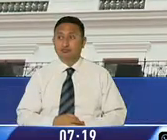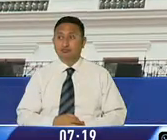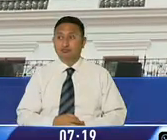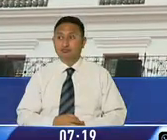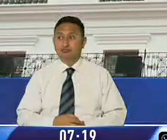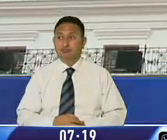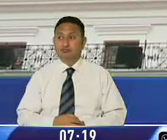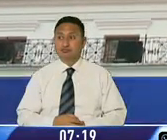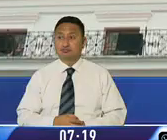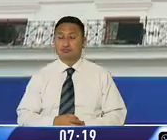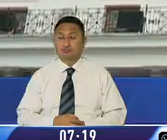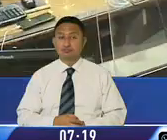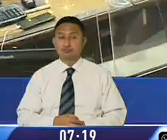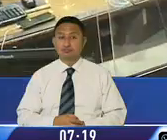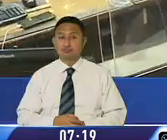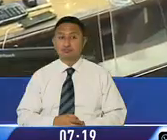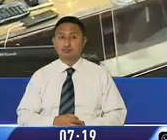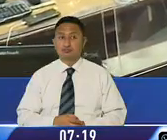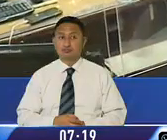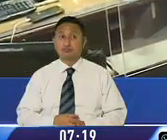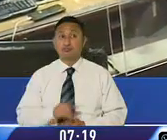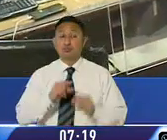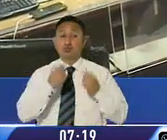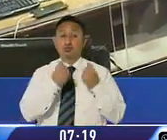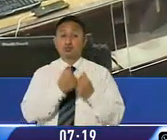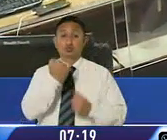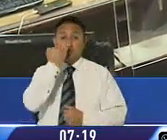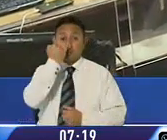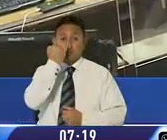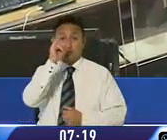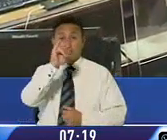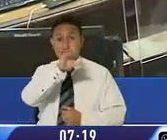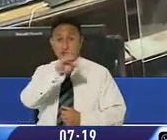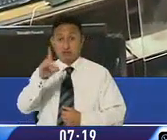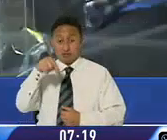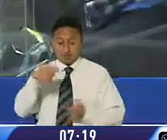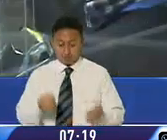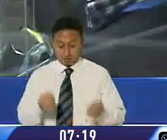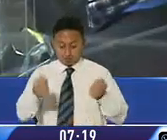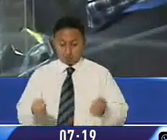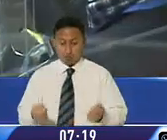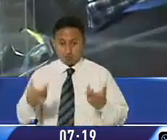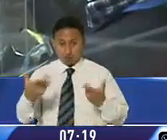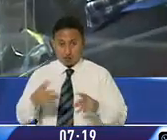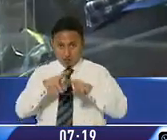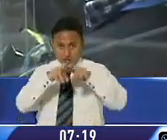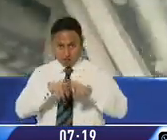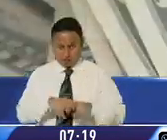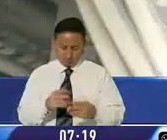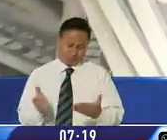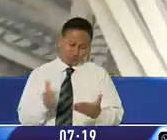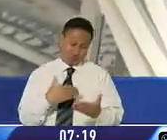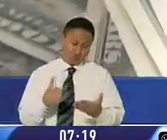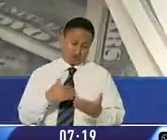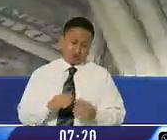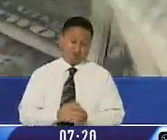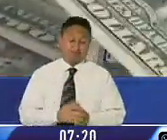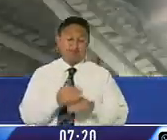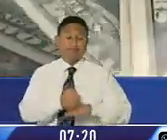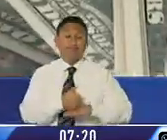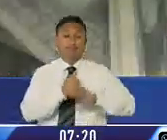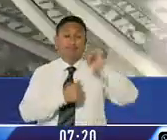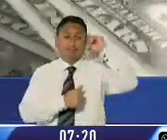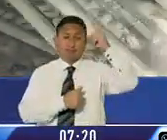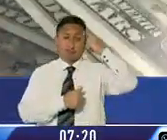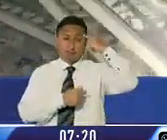El proyecto borrador ha sido entregado a Pachacuti e Izquierda Democrática para que realicen sus observaciones. El gobierno ha insistido